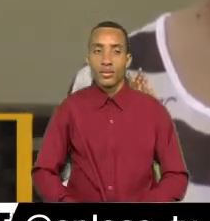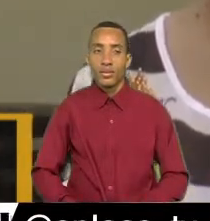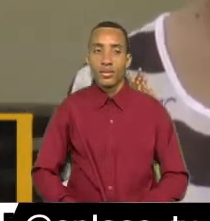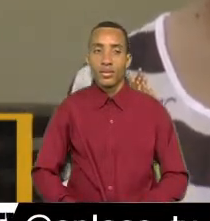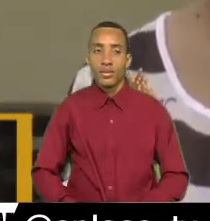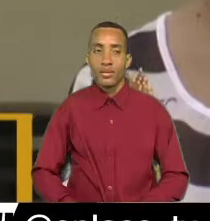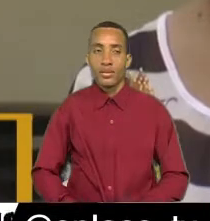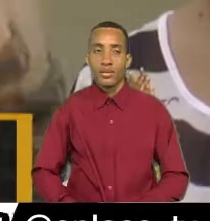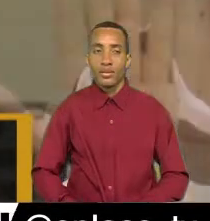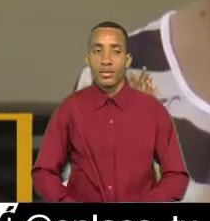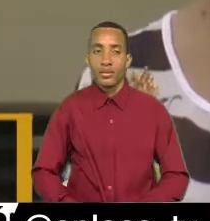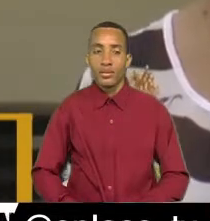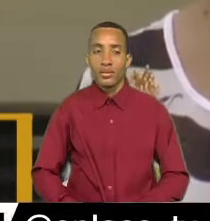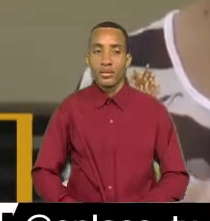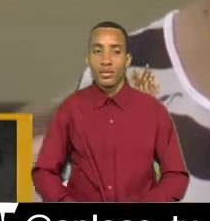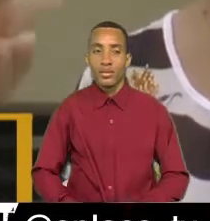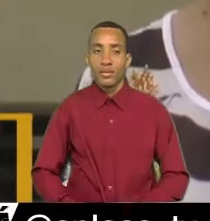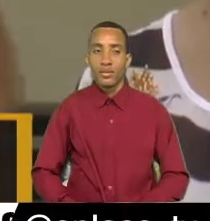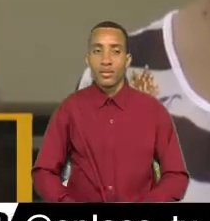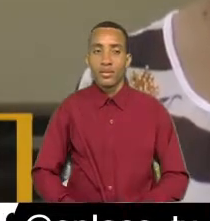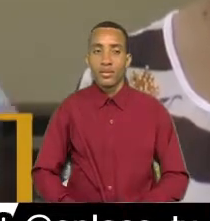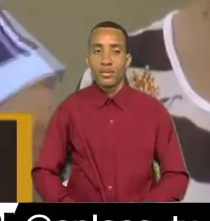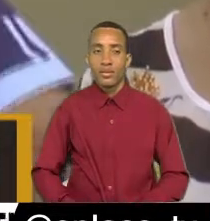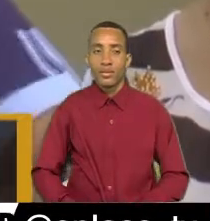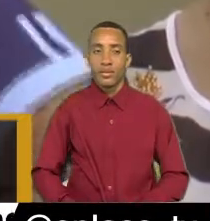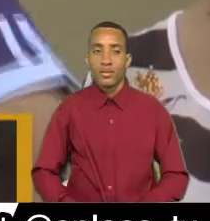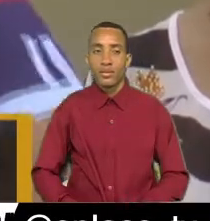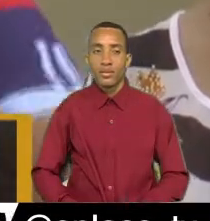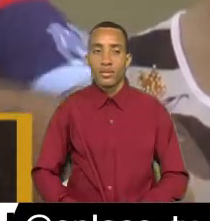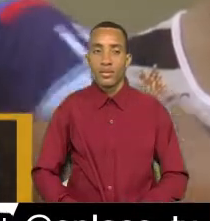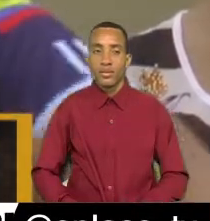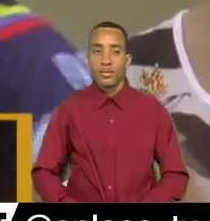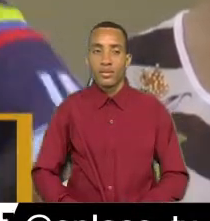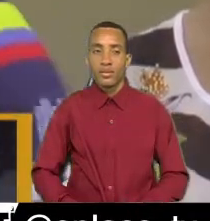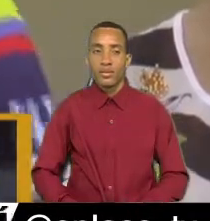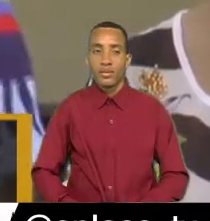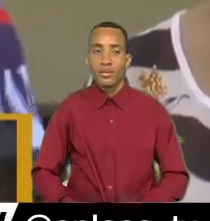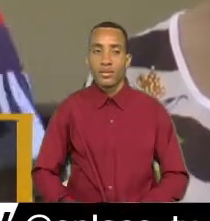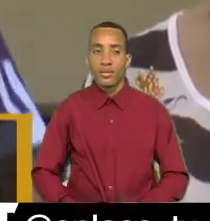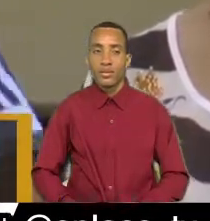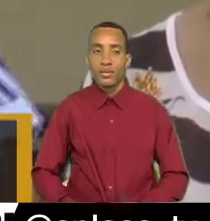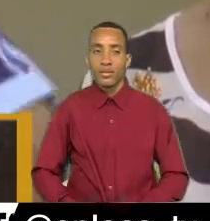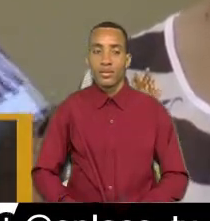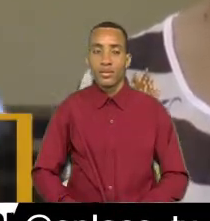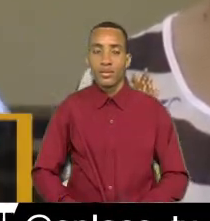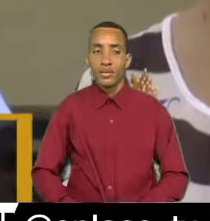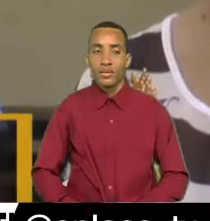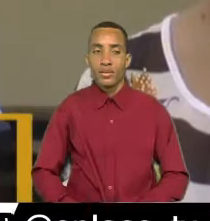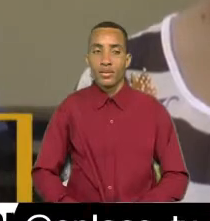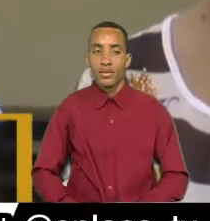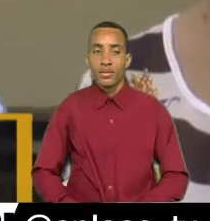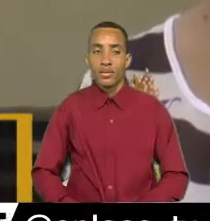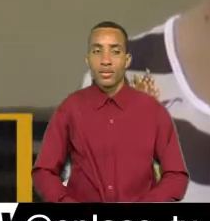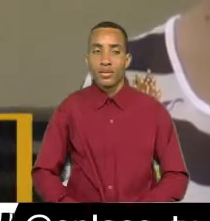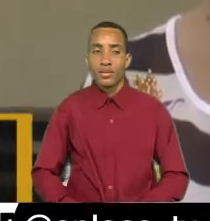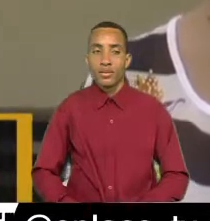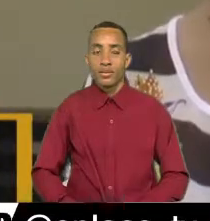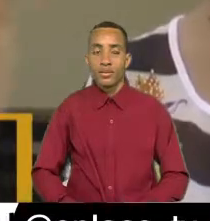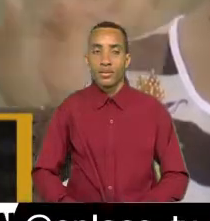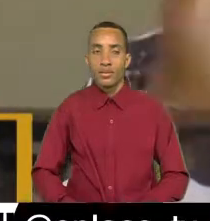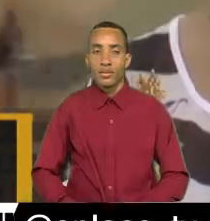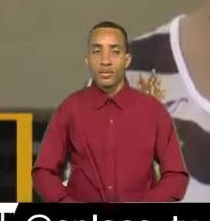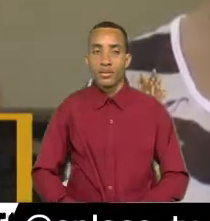ser constructores y que la lengua de señas cada vez progrese más. Además también queremos socializarnos